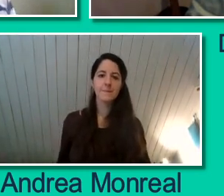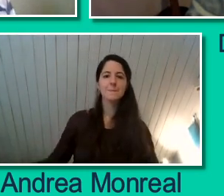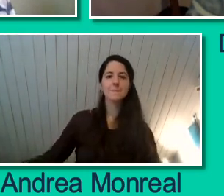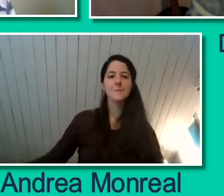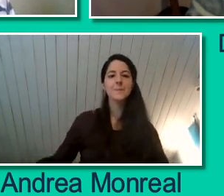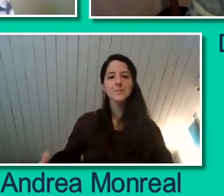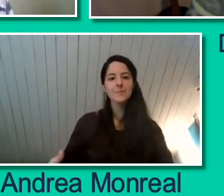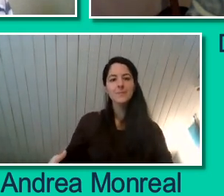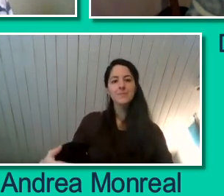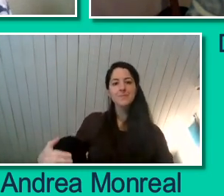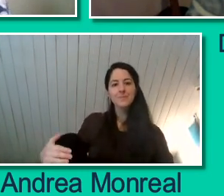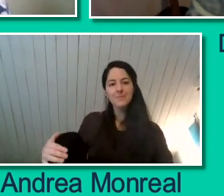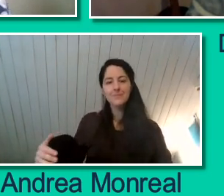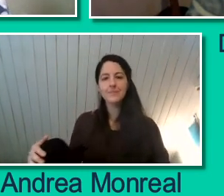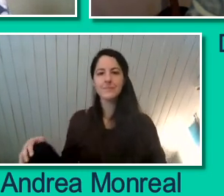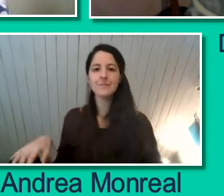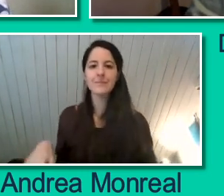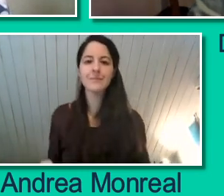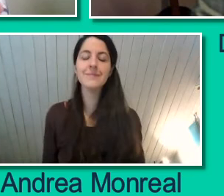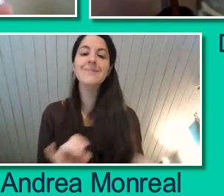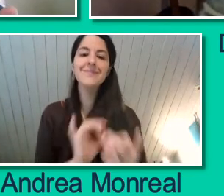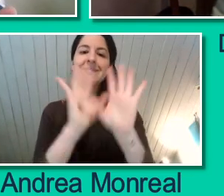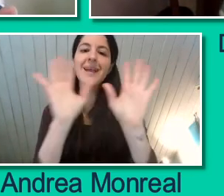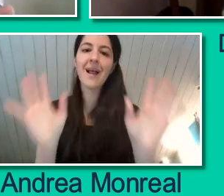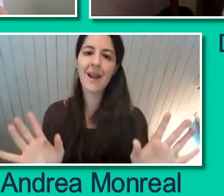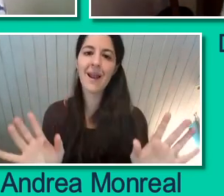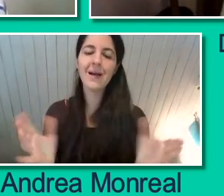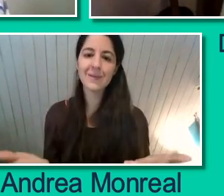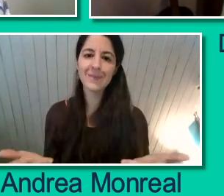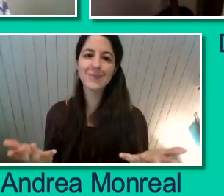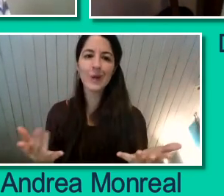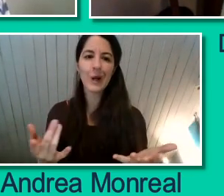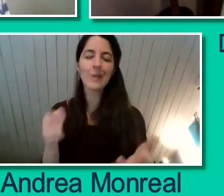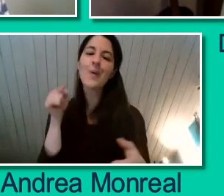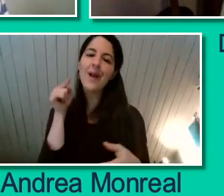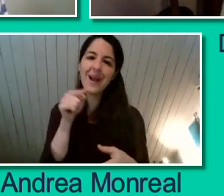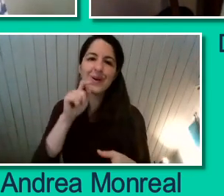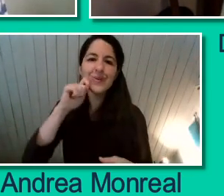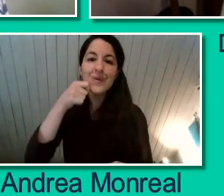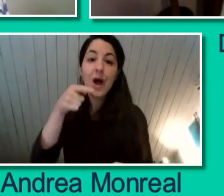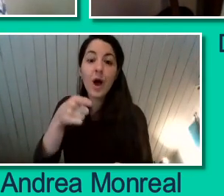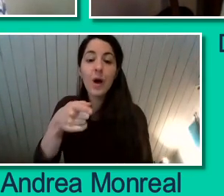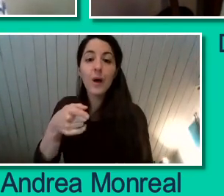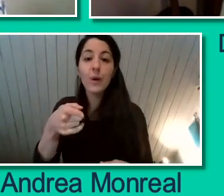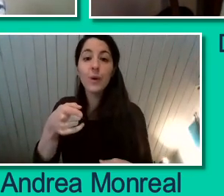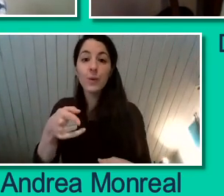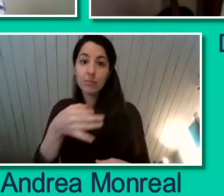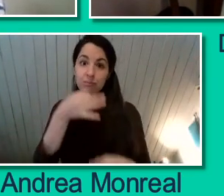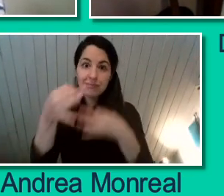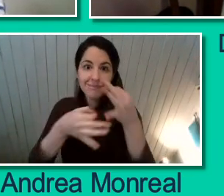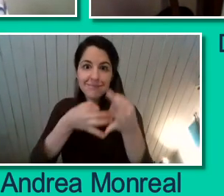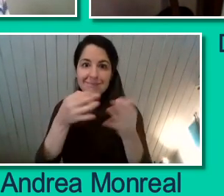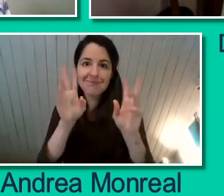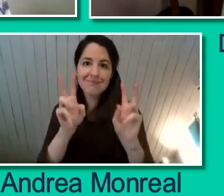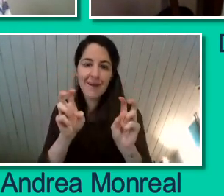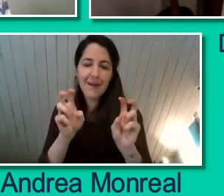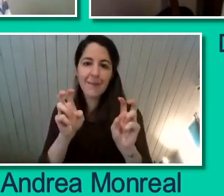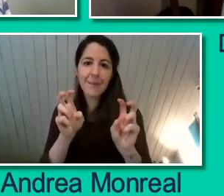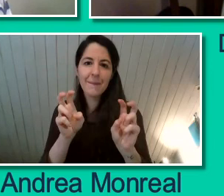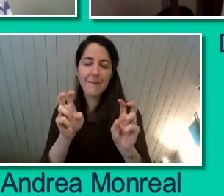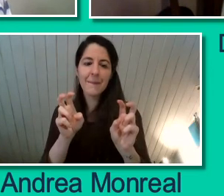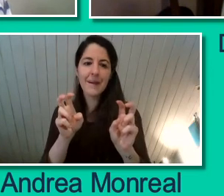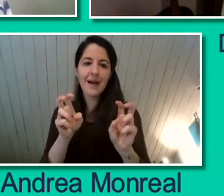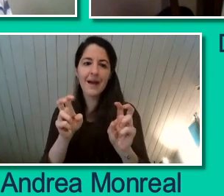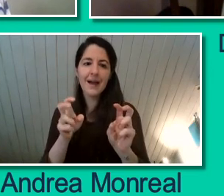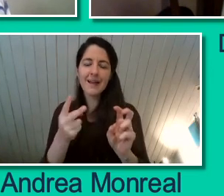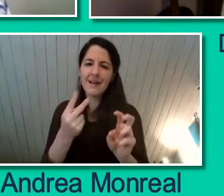Claro, porque de hecho es como que eso se relaciona mucho con lo que comentaba al inicio de tu charla, lo que le había sucedido a tu abuelo,